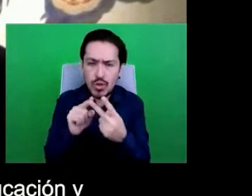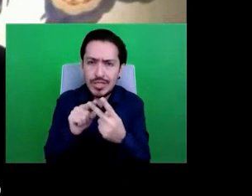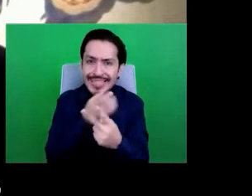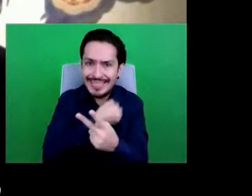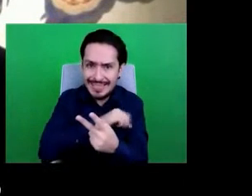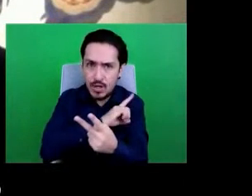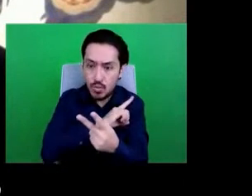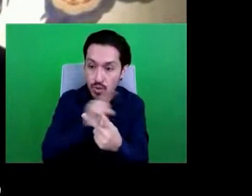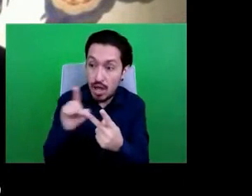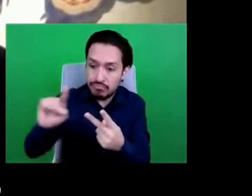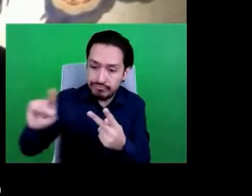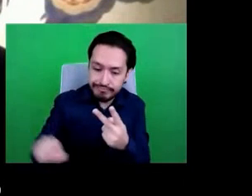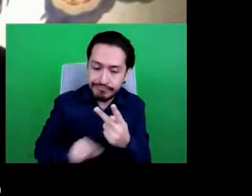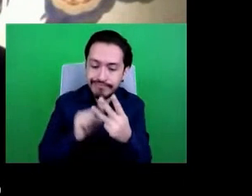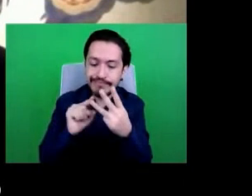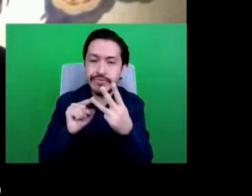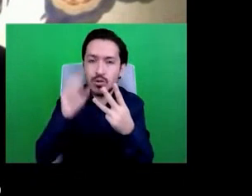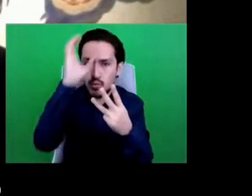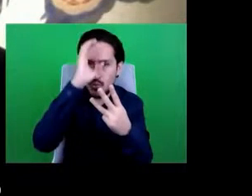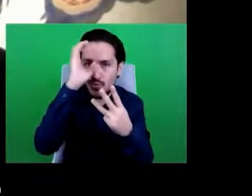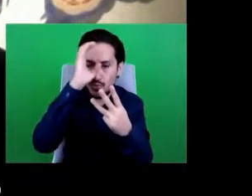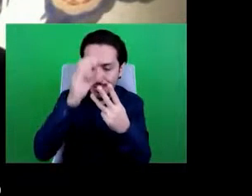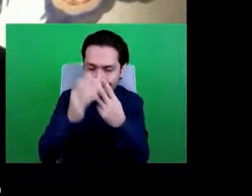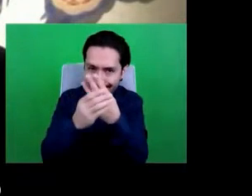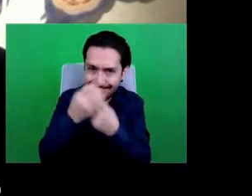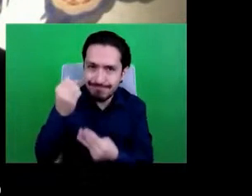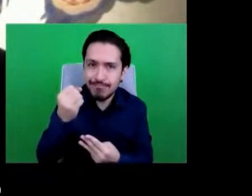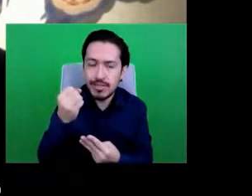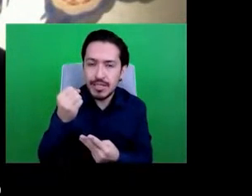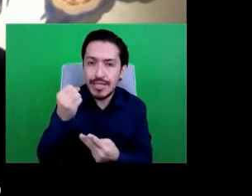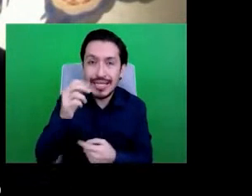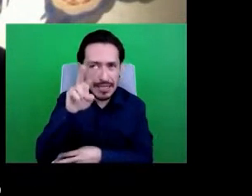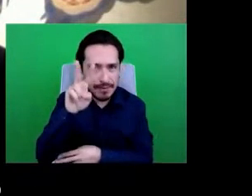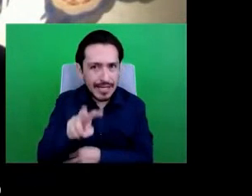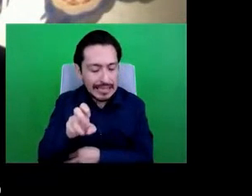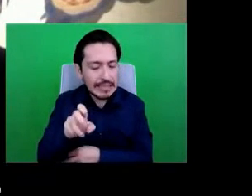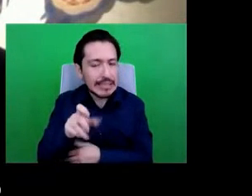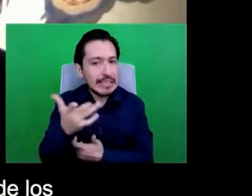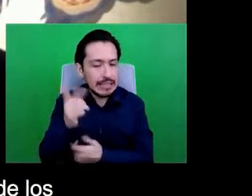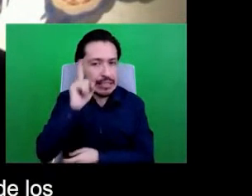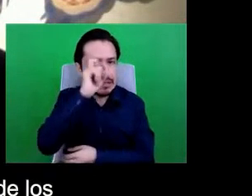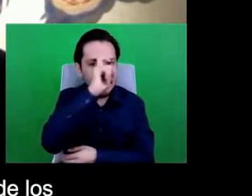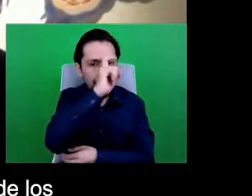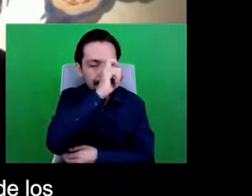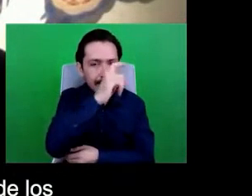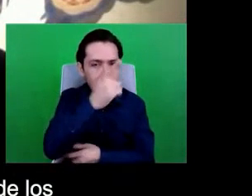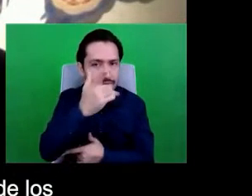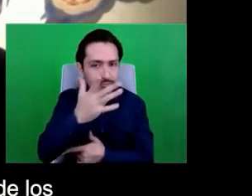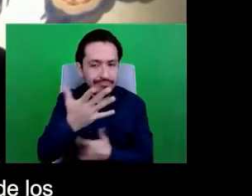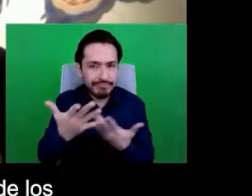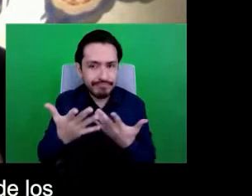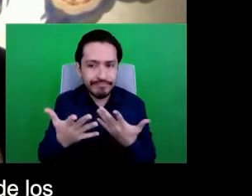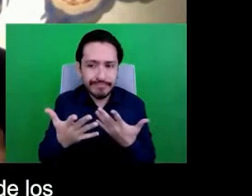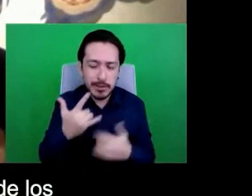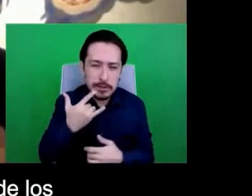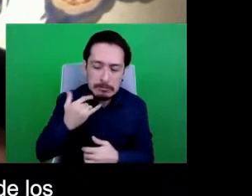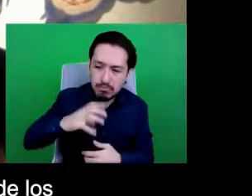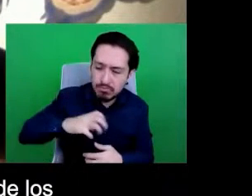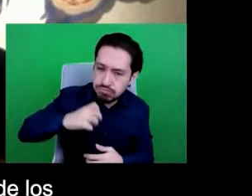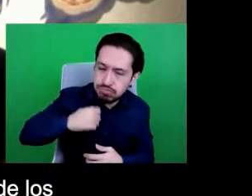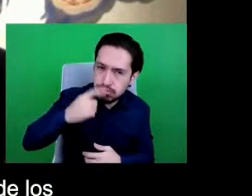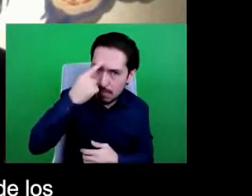poder explorar la creatividad. Y ese es un desafío para cualquier gobierno, un gobierno nacional,